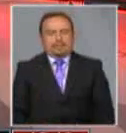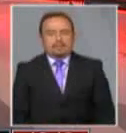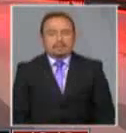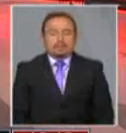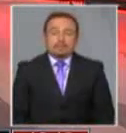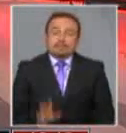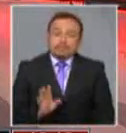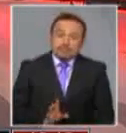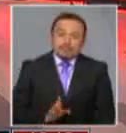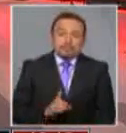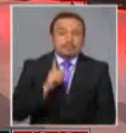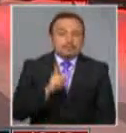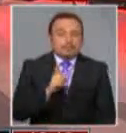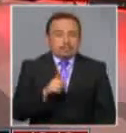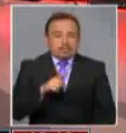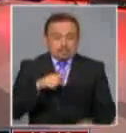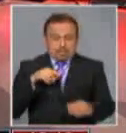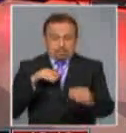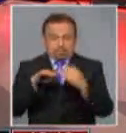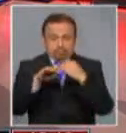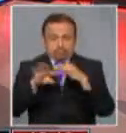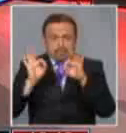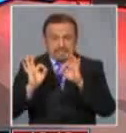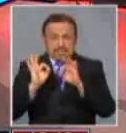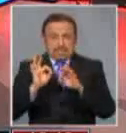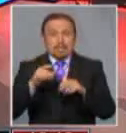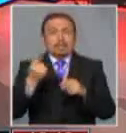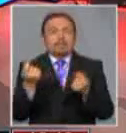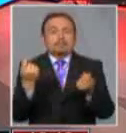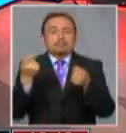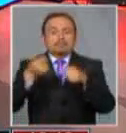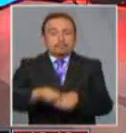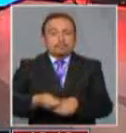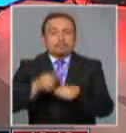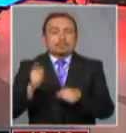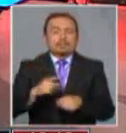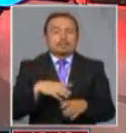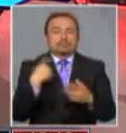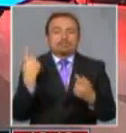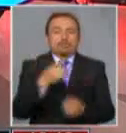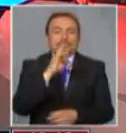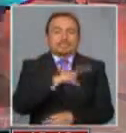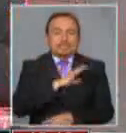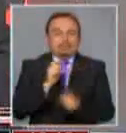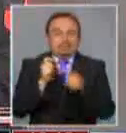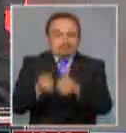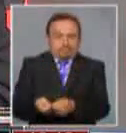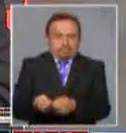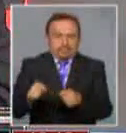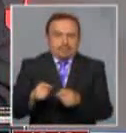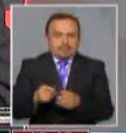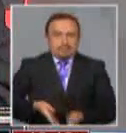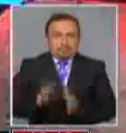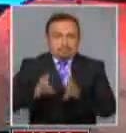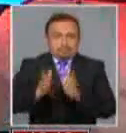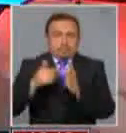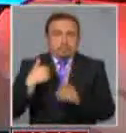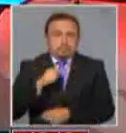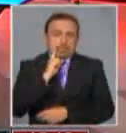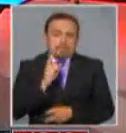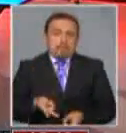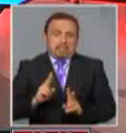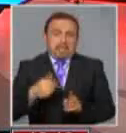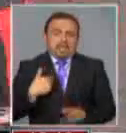Bueno lo que ocurre que esos corredores son construidos con las Platas del trans Santiago que la ponemos todos los chilenos Nosotros somos Entonces yo también tendría derecho a